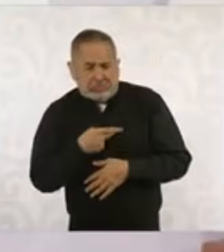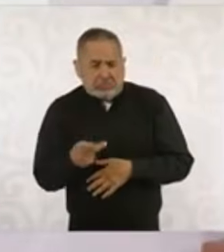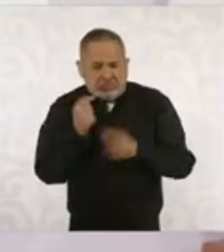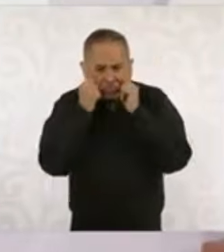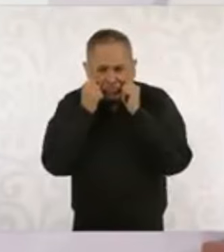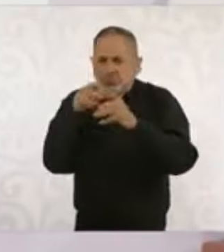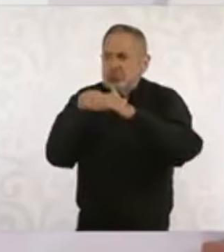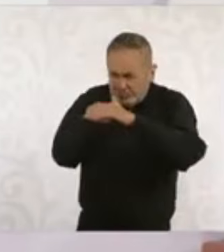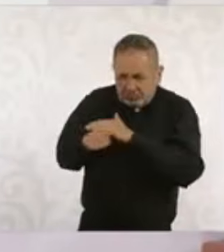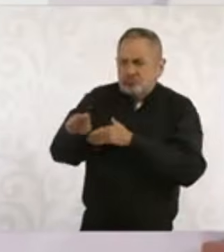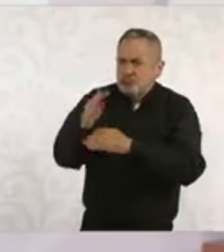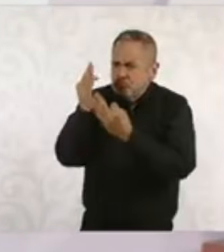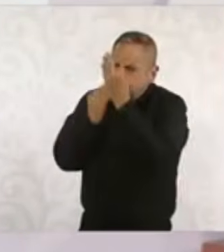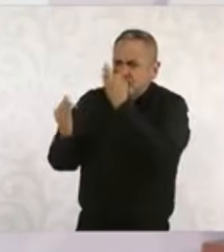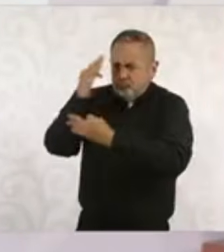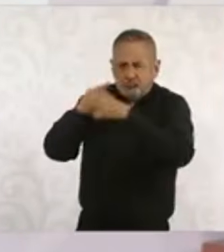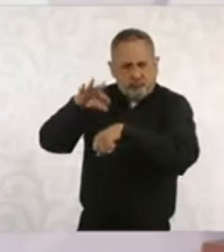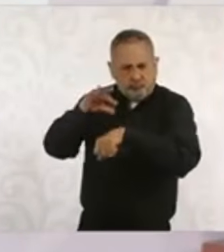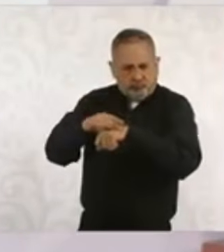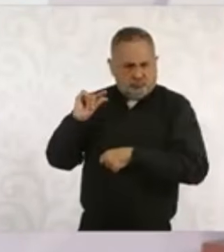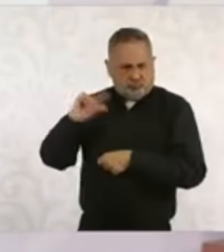reciba la mejor atención médica posible.